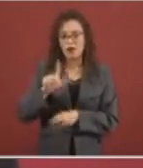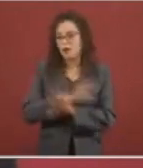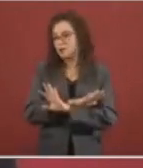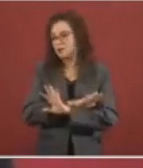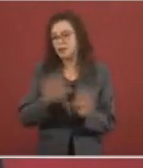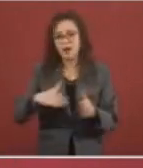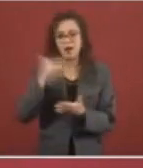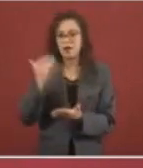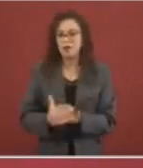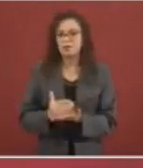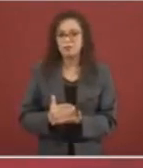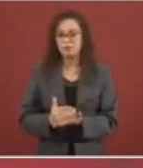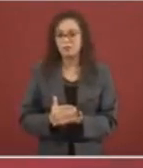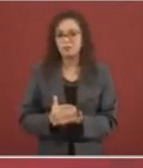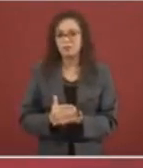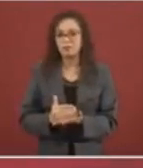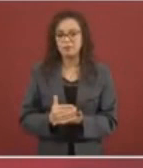y no se puede poner